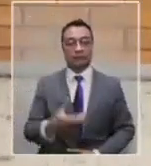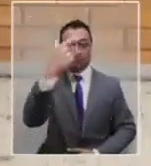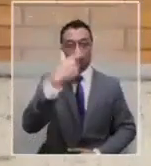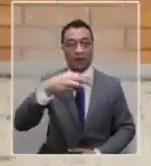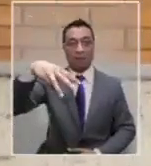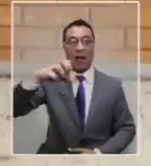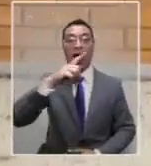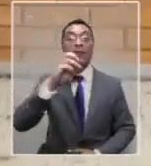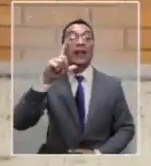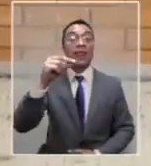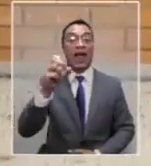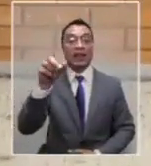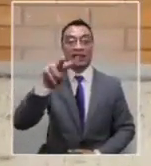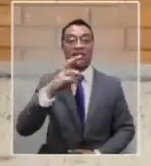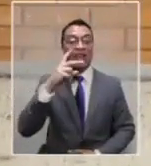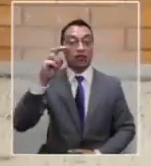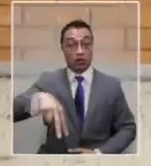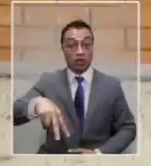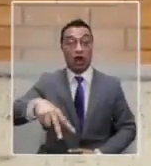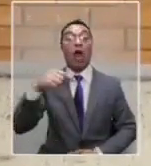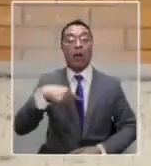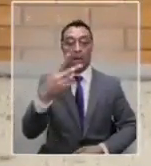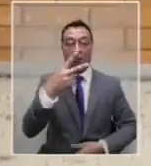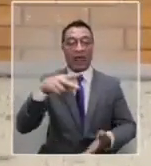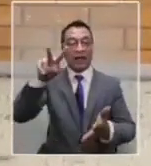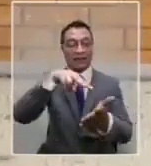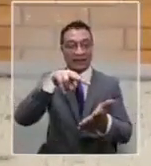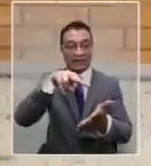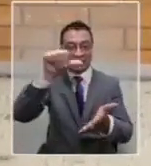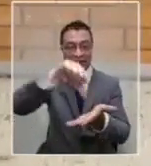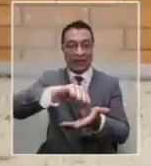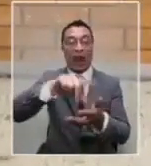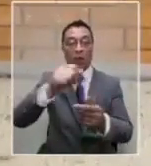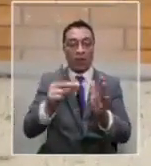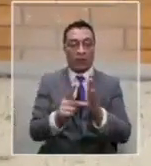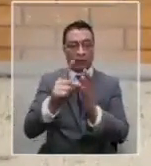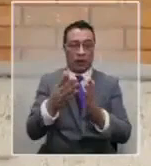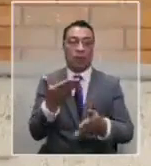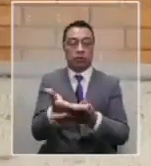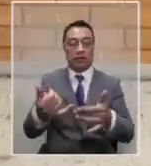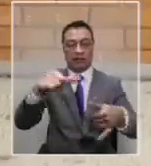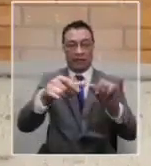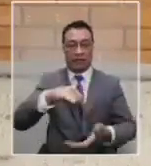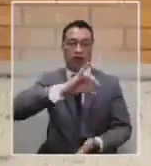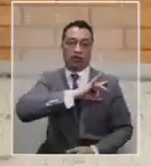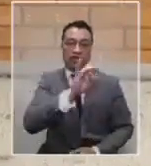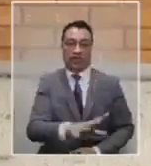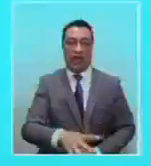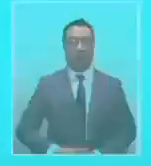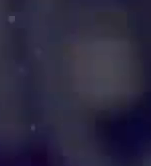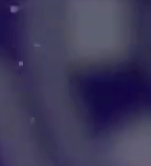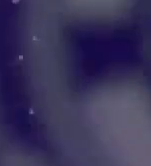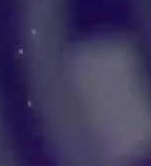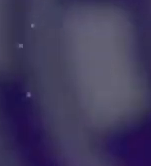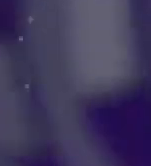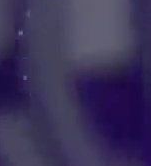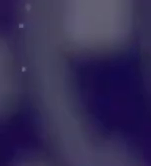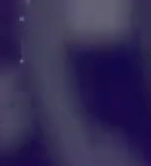Matilda Svensson y esto es Mirada Central, un aporte al conocimiento y al desarrollo científico de nuestro país.